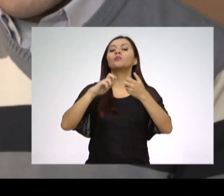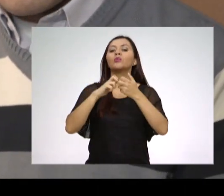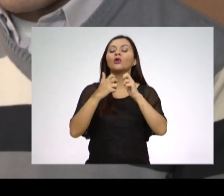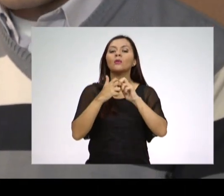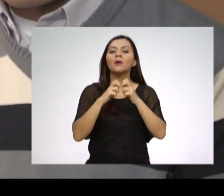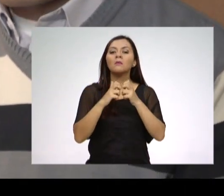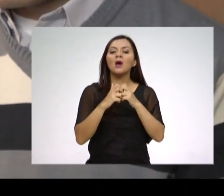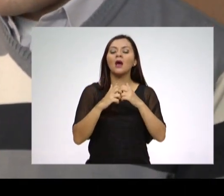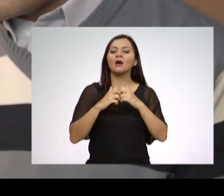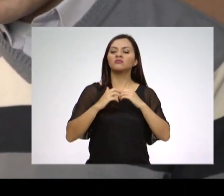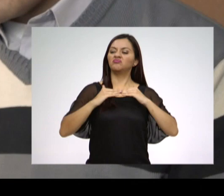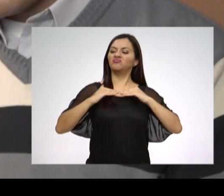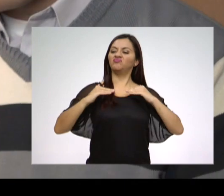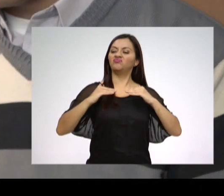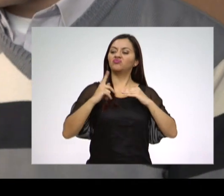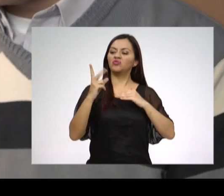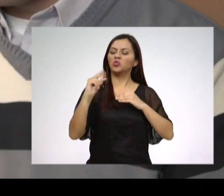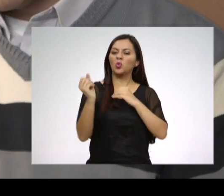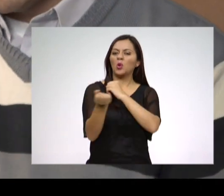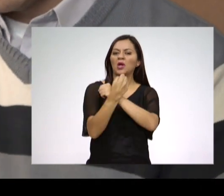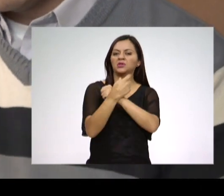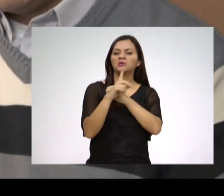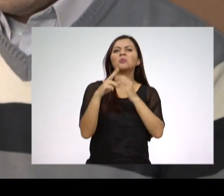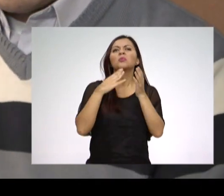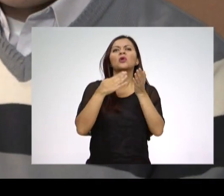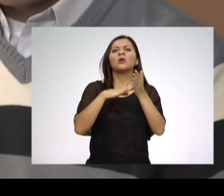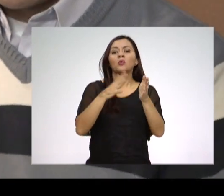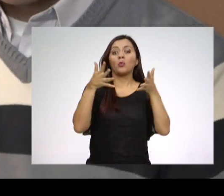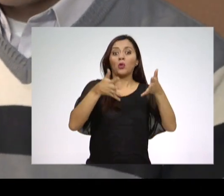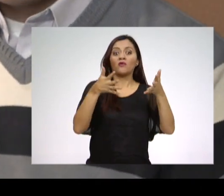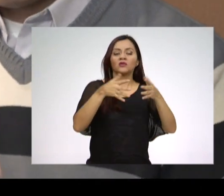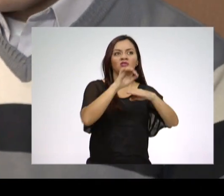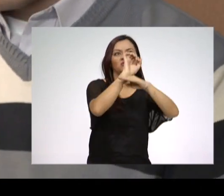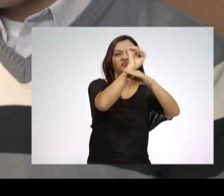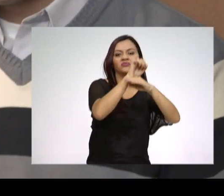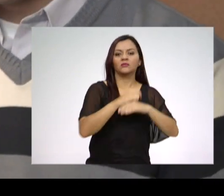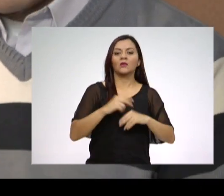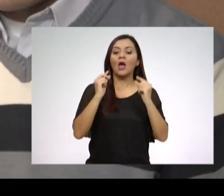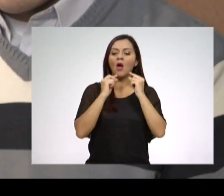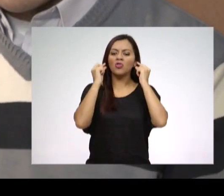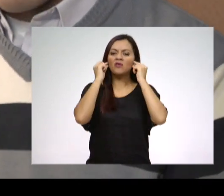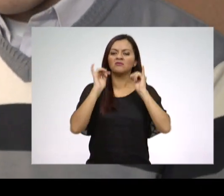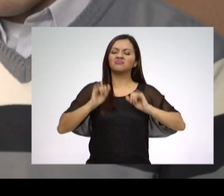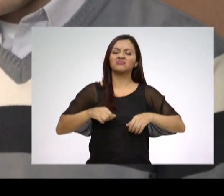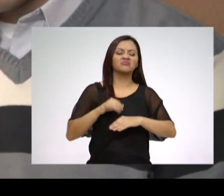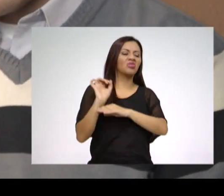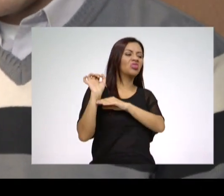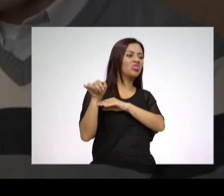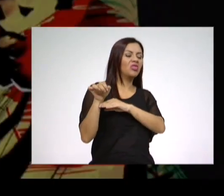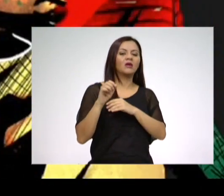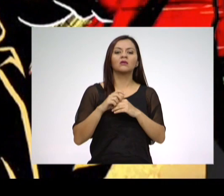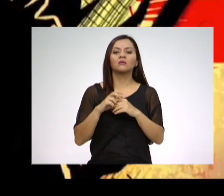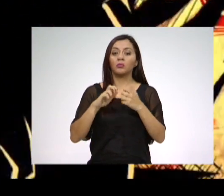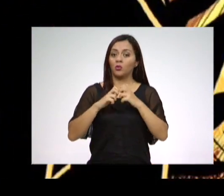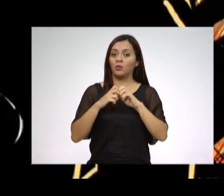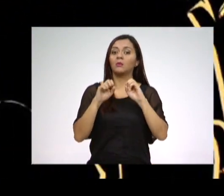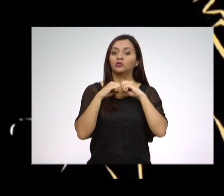de jerarquía, entonces son los que no te hacen caso, los que no guardan el celular, los audífonos, los que frecuentemente tienen problemas